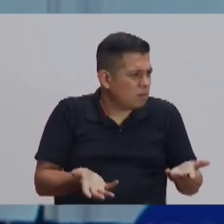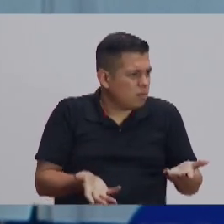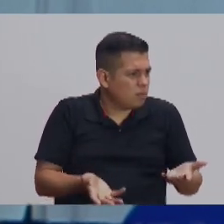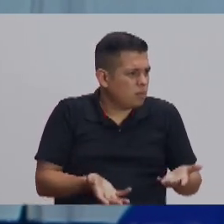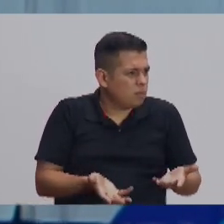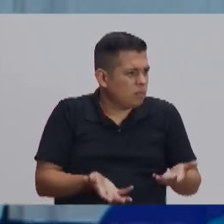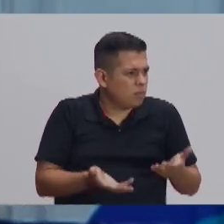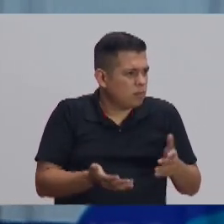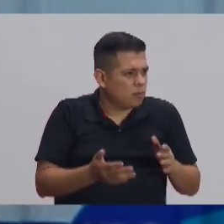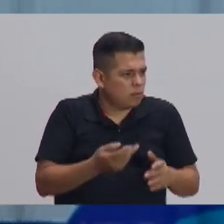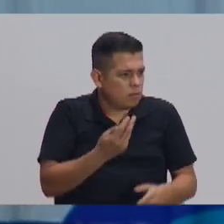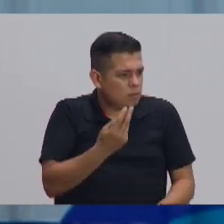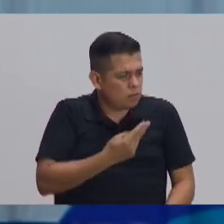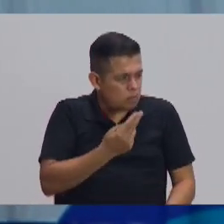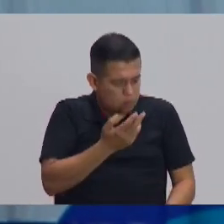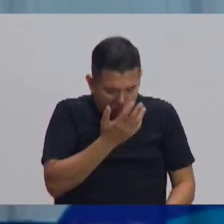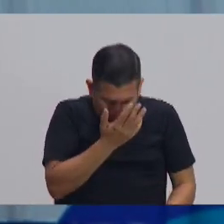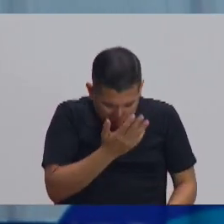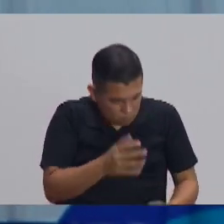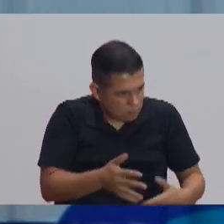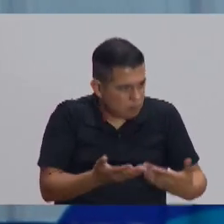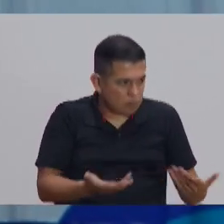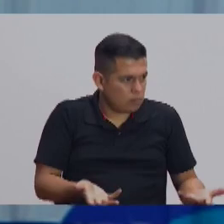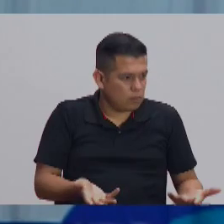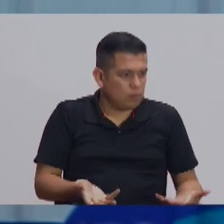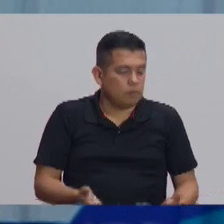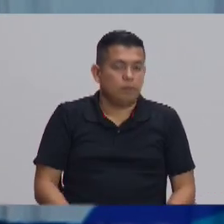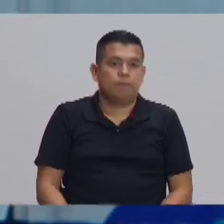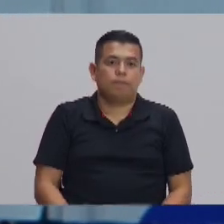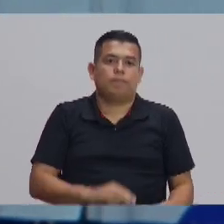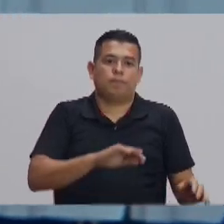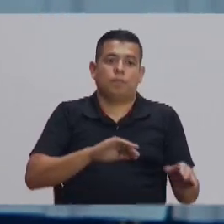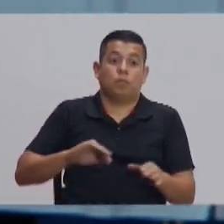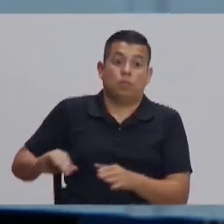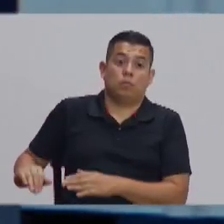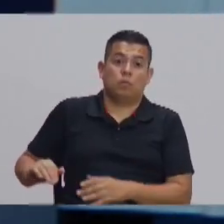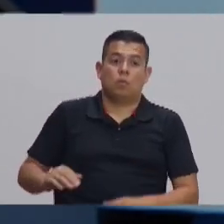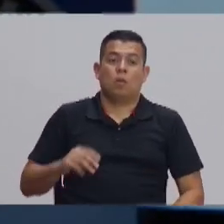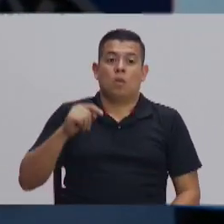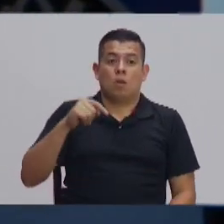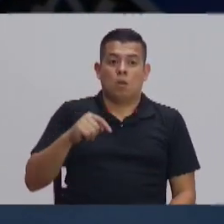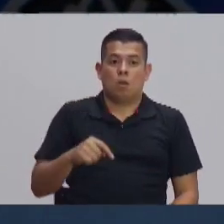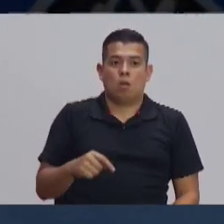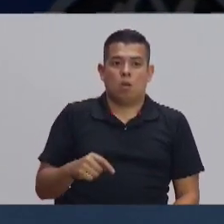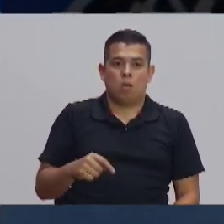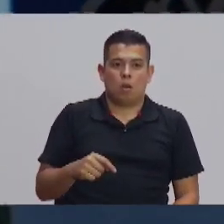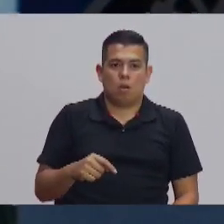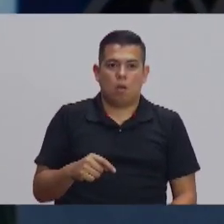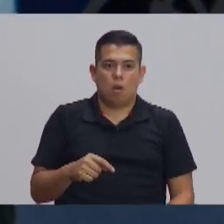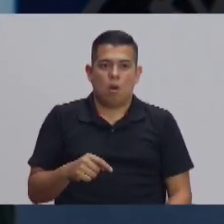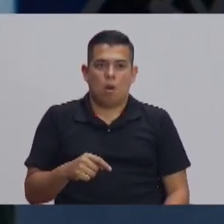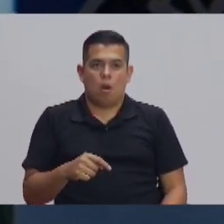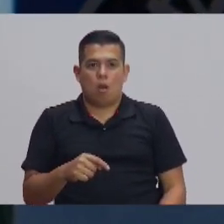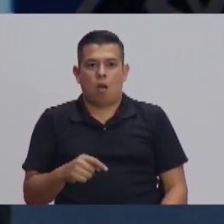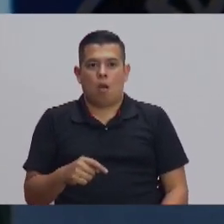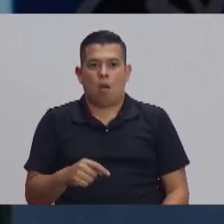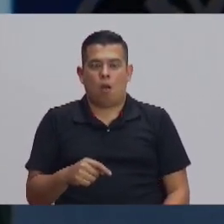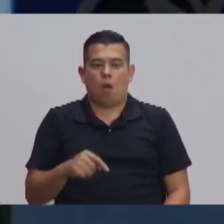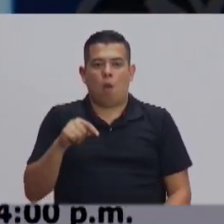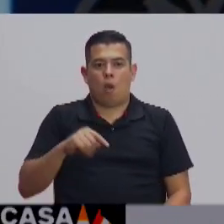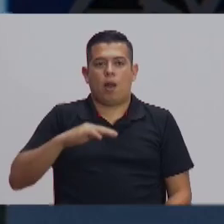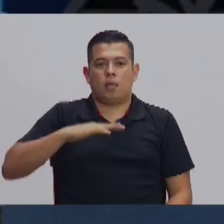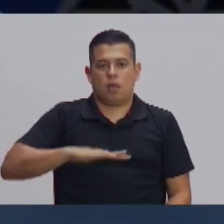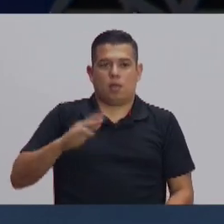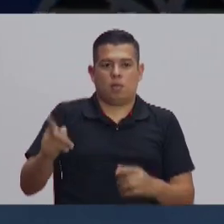sobre tu rostro hoy en la tarde los que estamos aquí que hemos